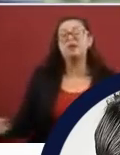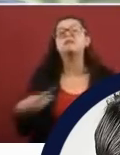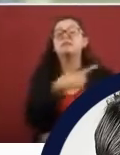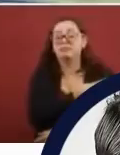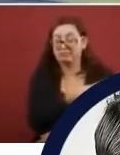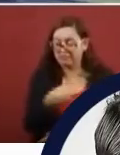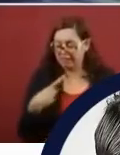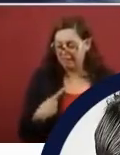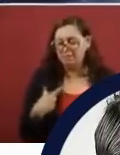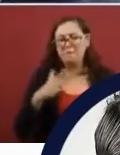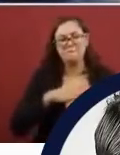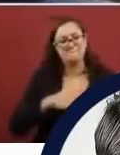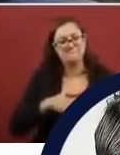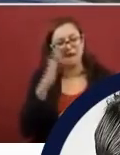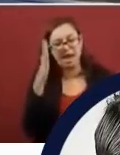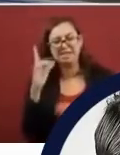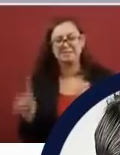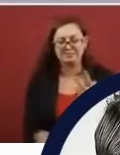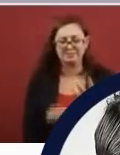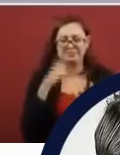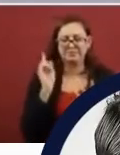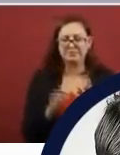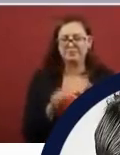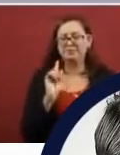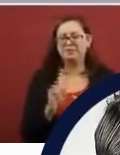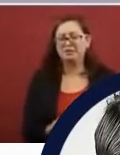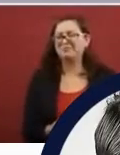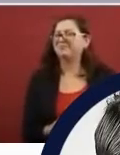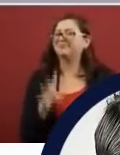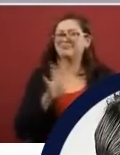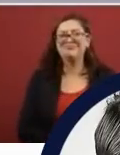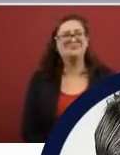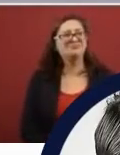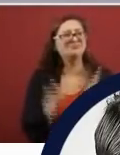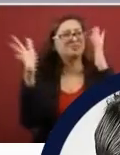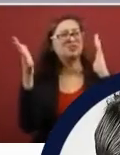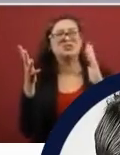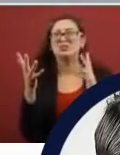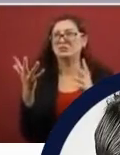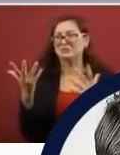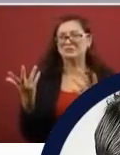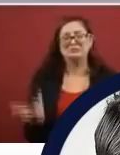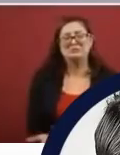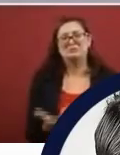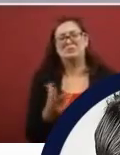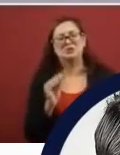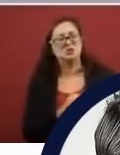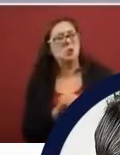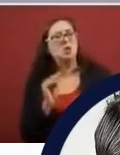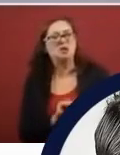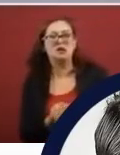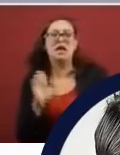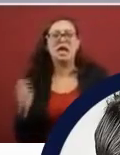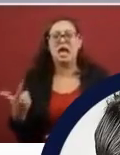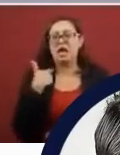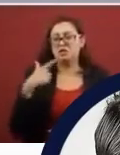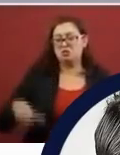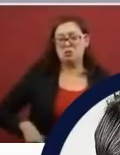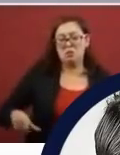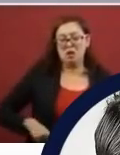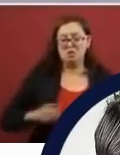de crecimiento anual que se plantea al final de este sexenio, tiene que haber inversión pública en infraestructura, tiene que haber